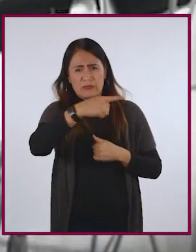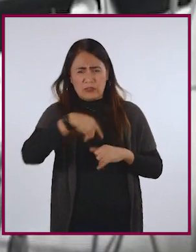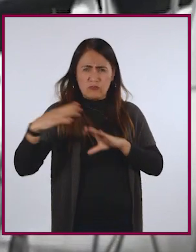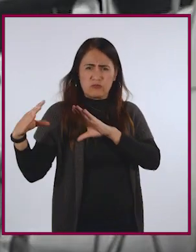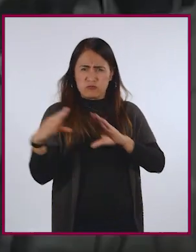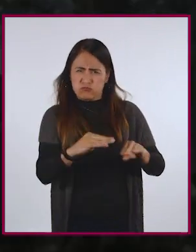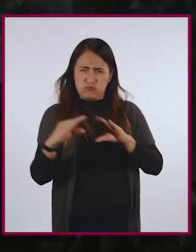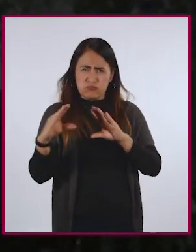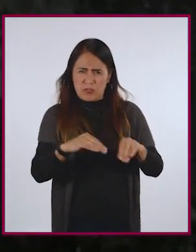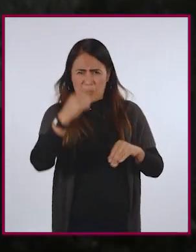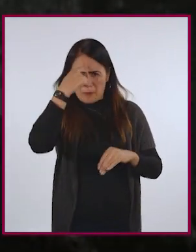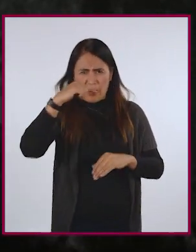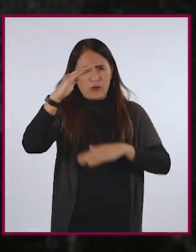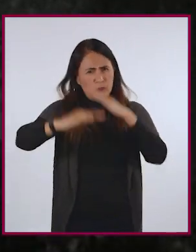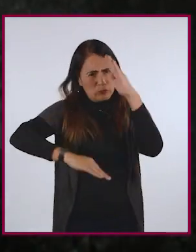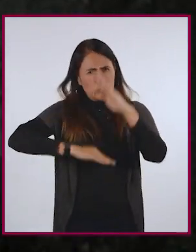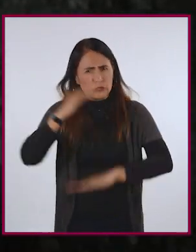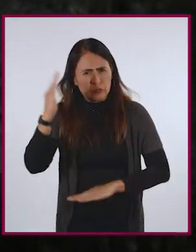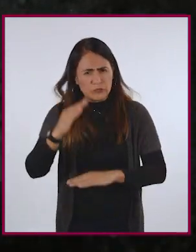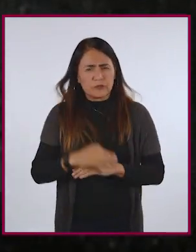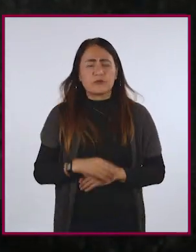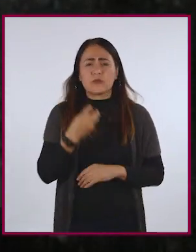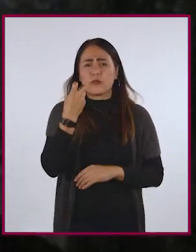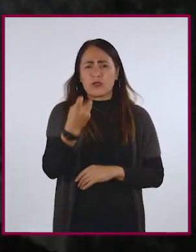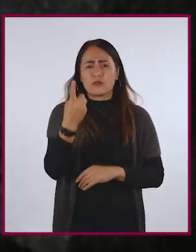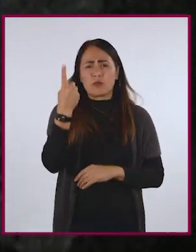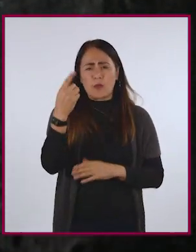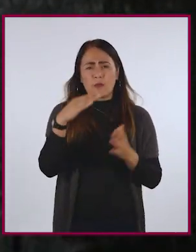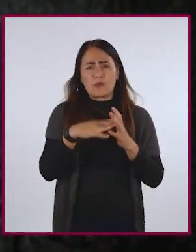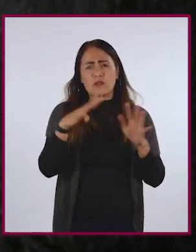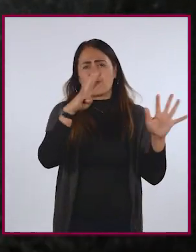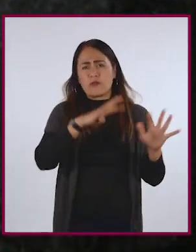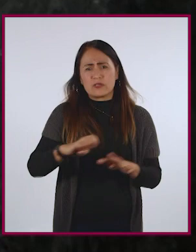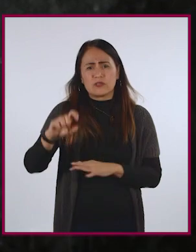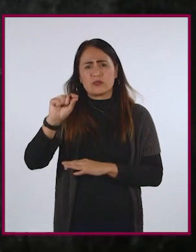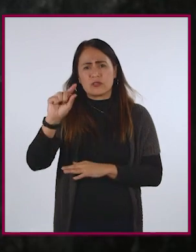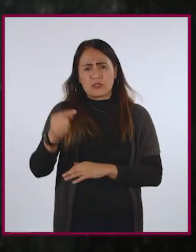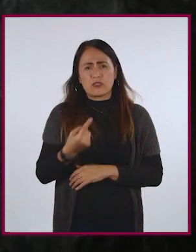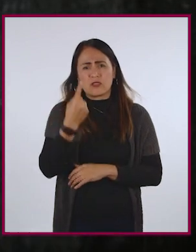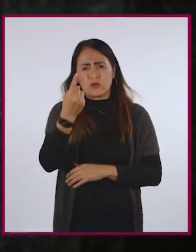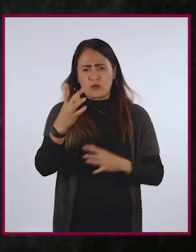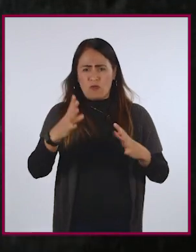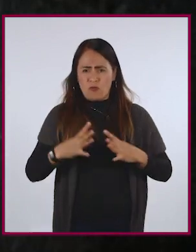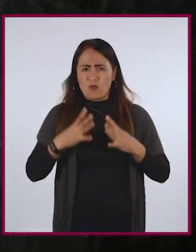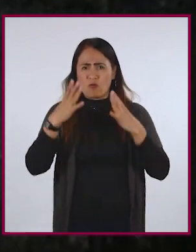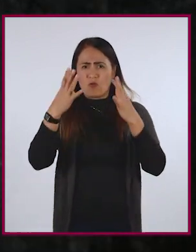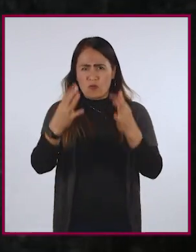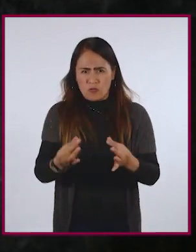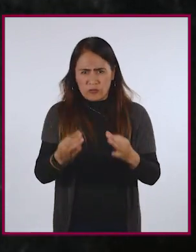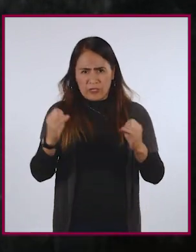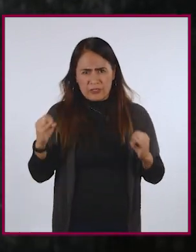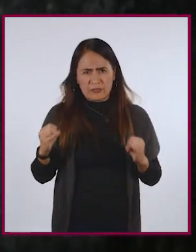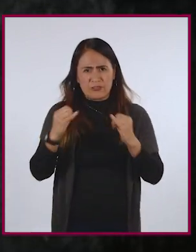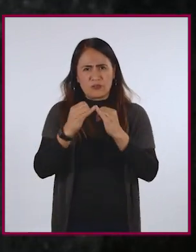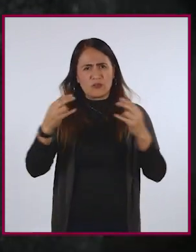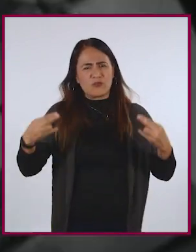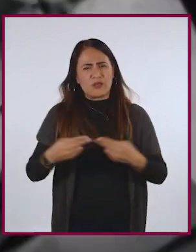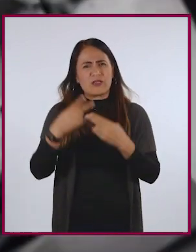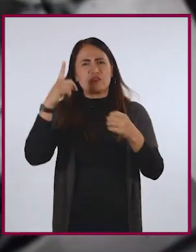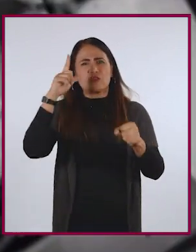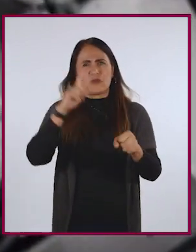impulso de estas disciplinas. Por ello, en 1971, funda el Instituto Nacional